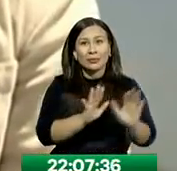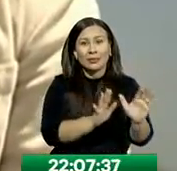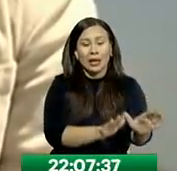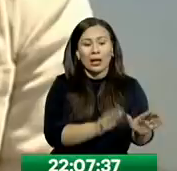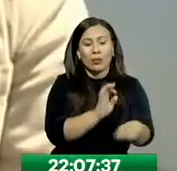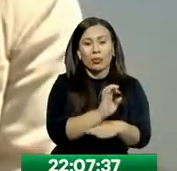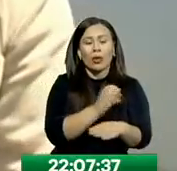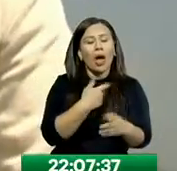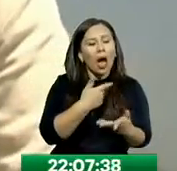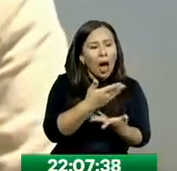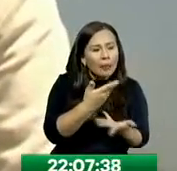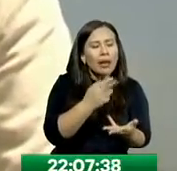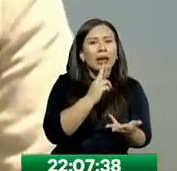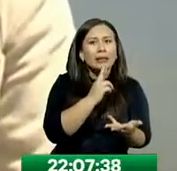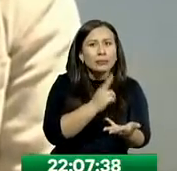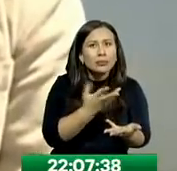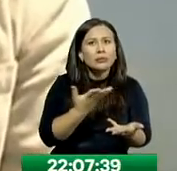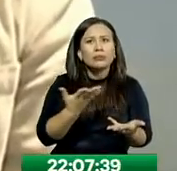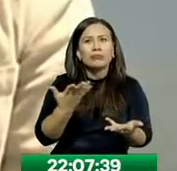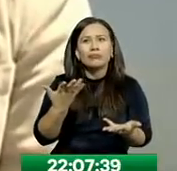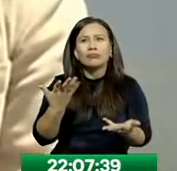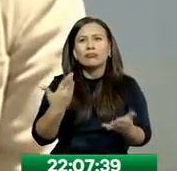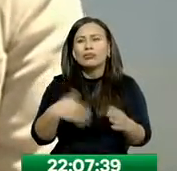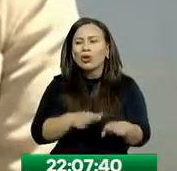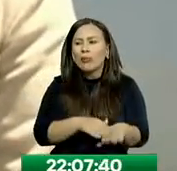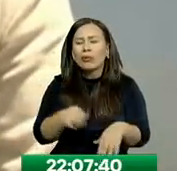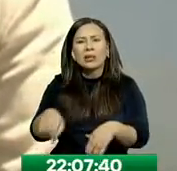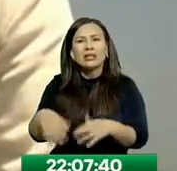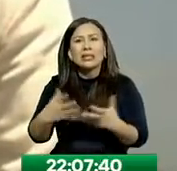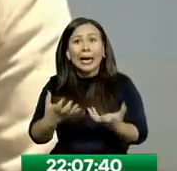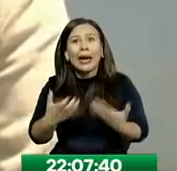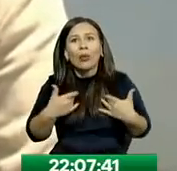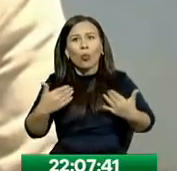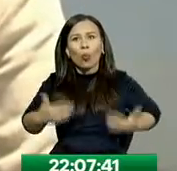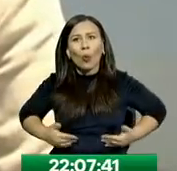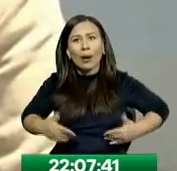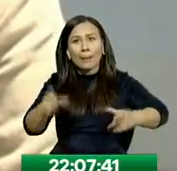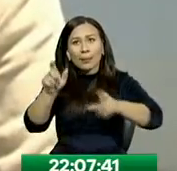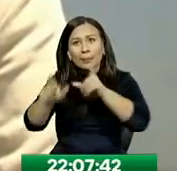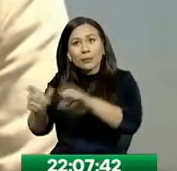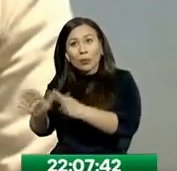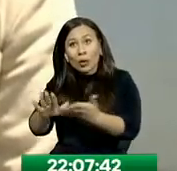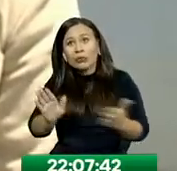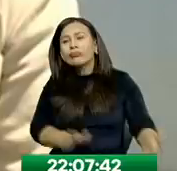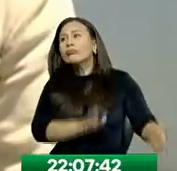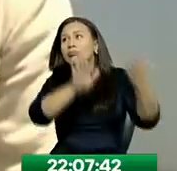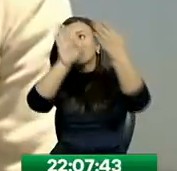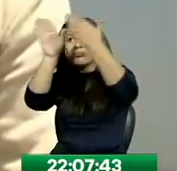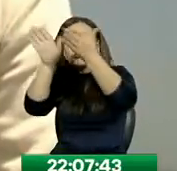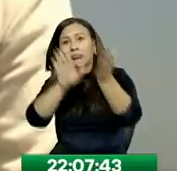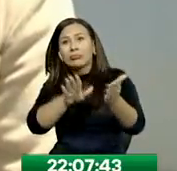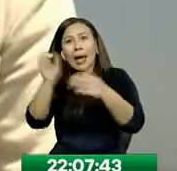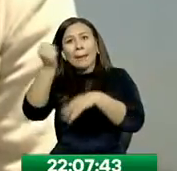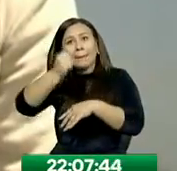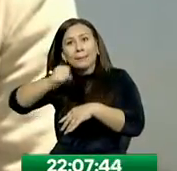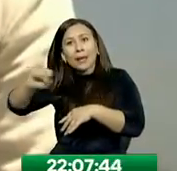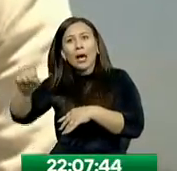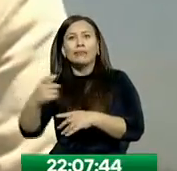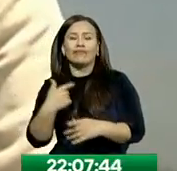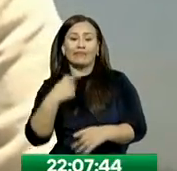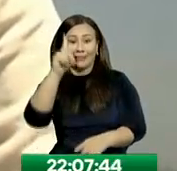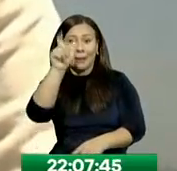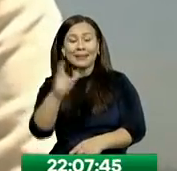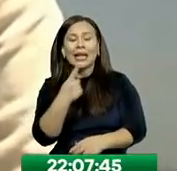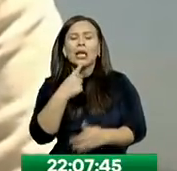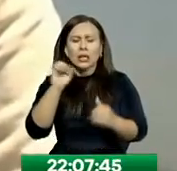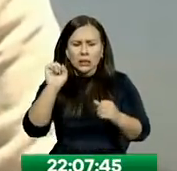solicitarle que nos dieran respuestas acerca de estos temas el embajador ha mostrado al menos manifestado su voluntad de querer